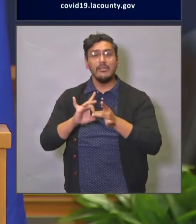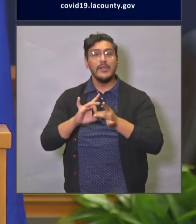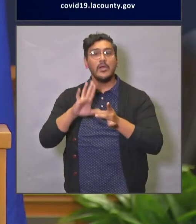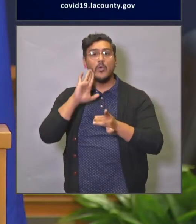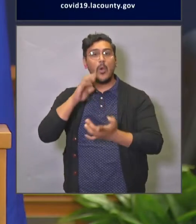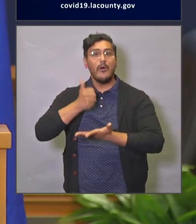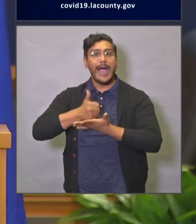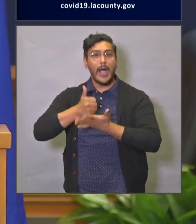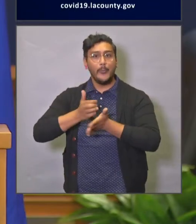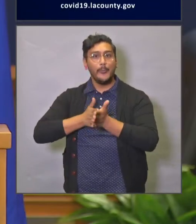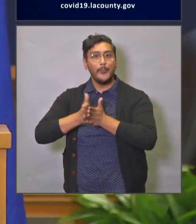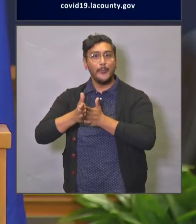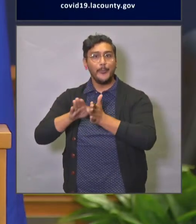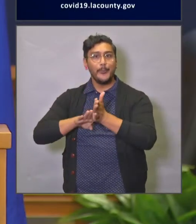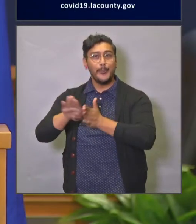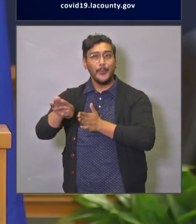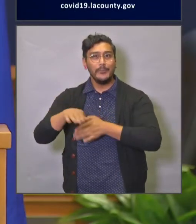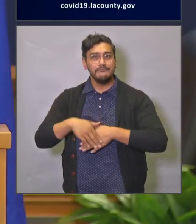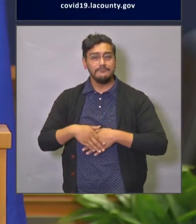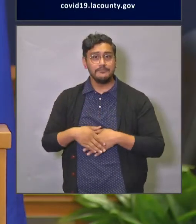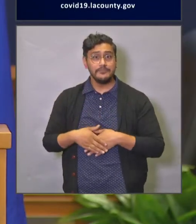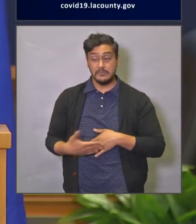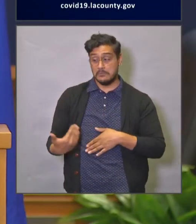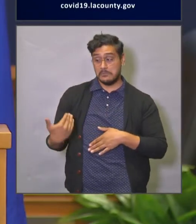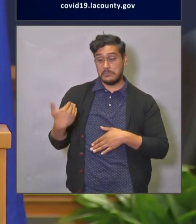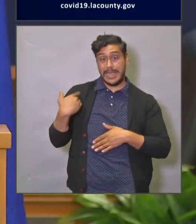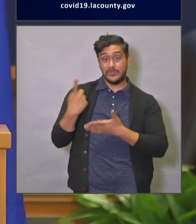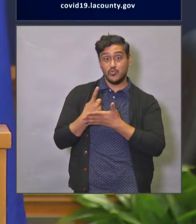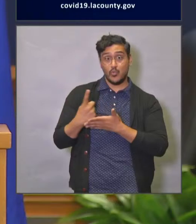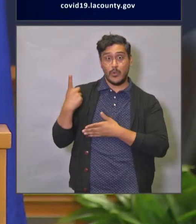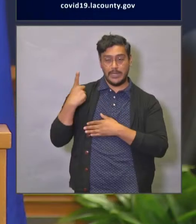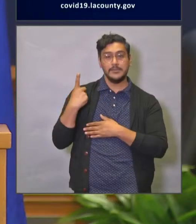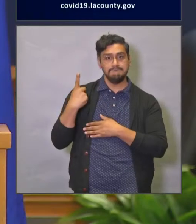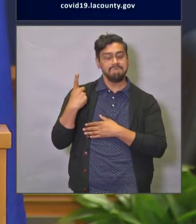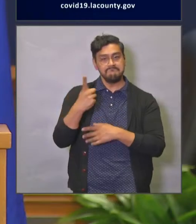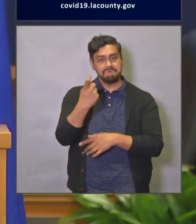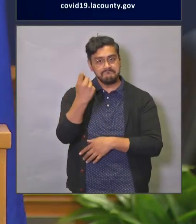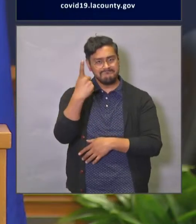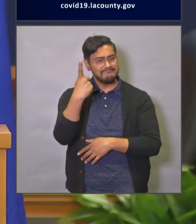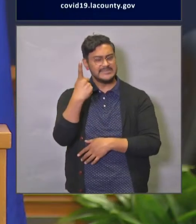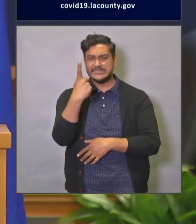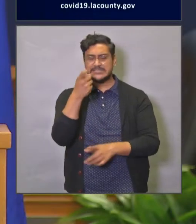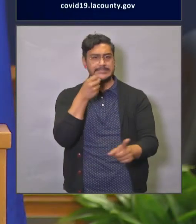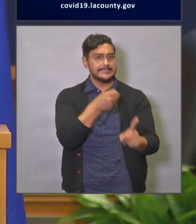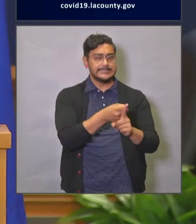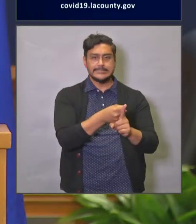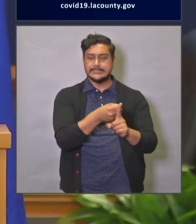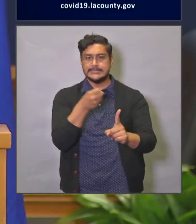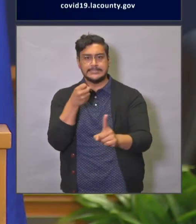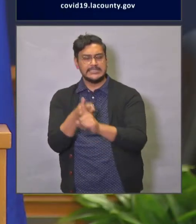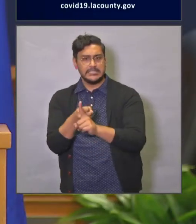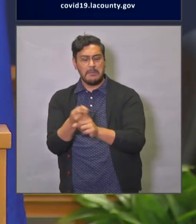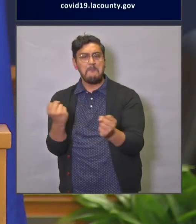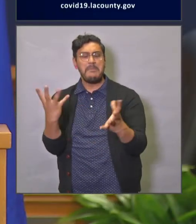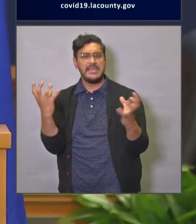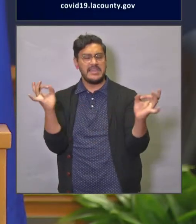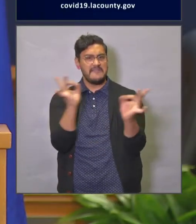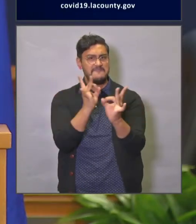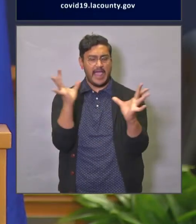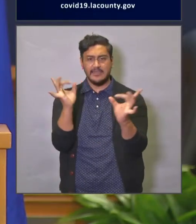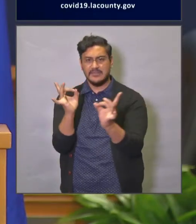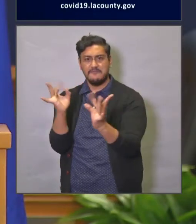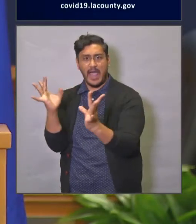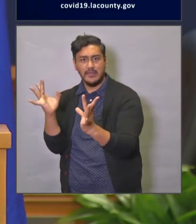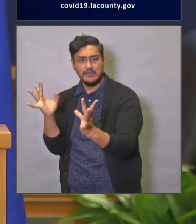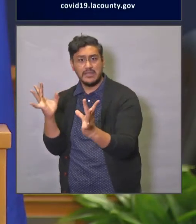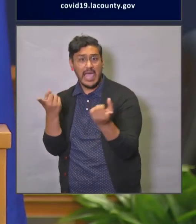adelante. Este pasado fin de semana fue muy marcada por violencia, cuando algún disparo de